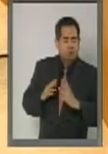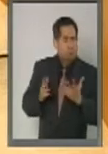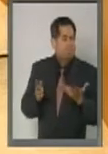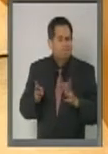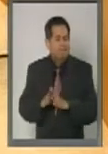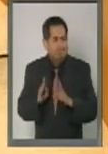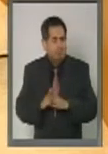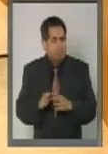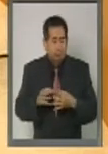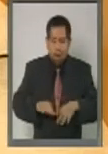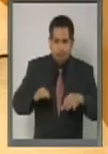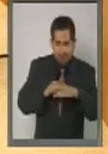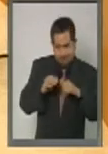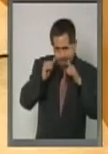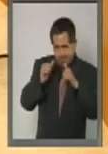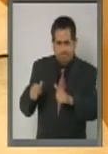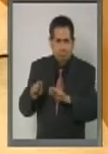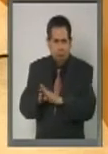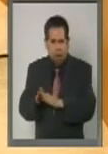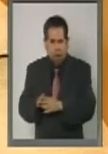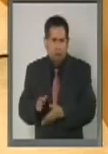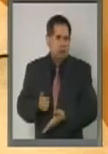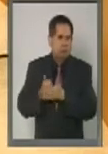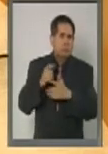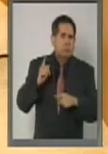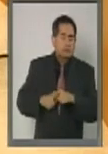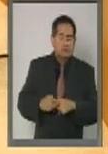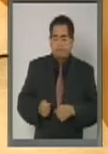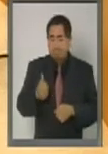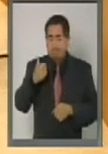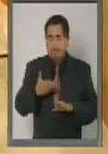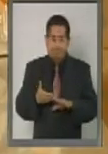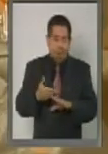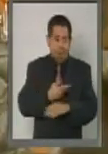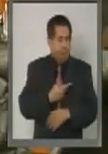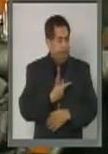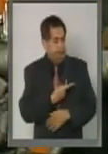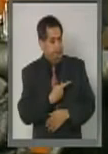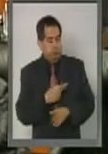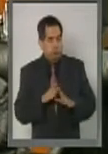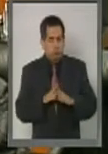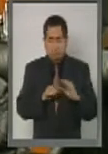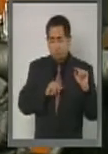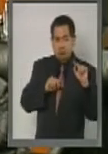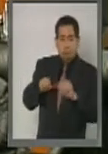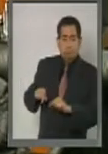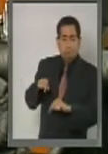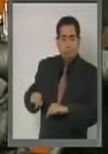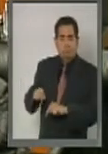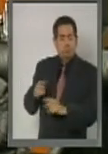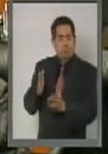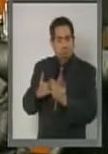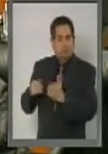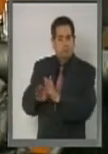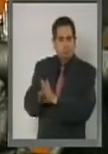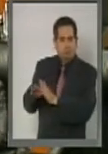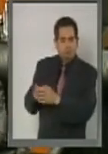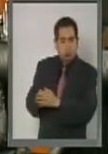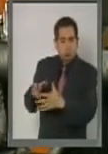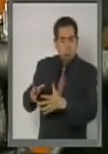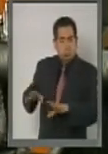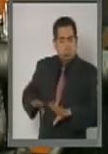ser enfrentados con éxitos si tenemos una estrategia de desarrollo, de involucrarnos